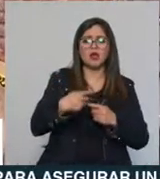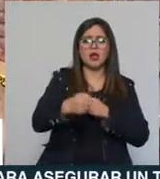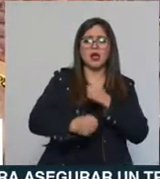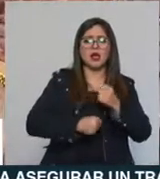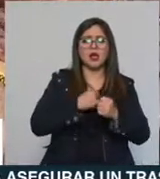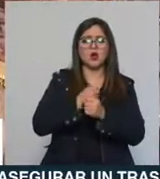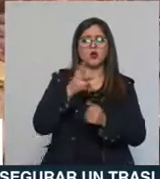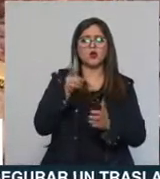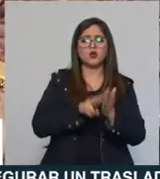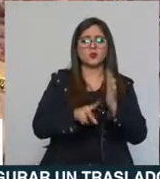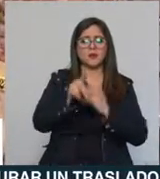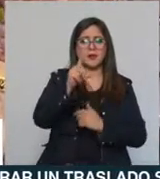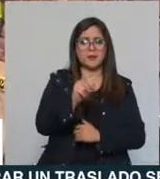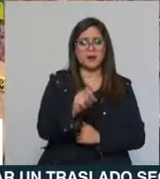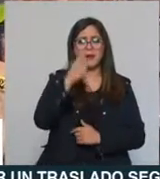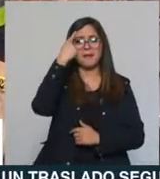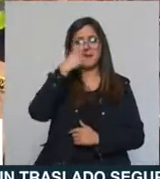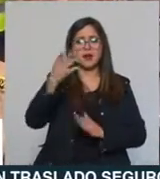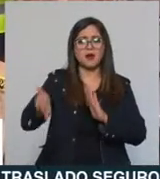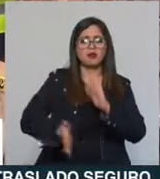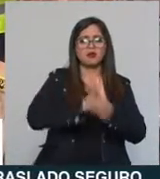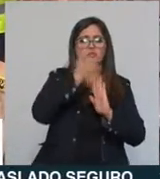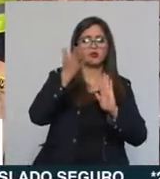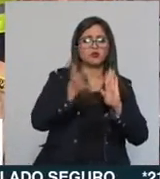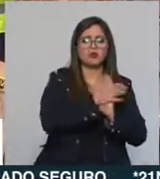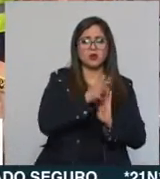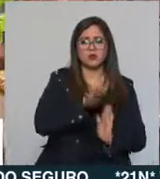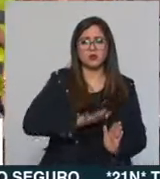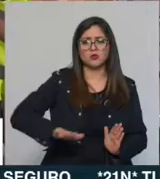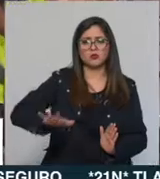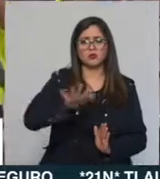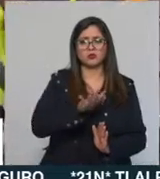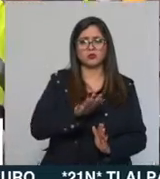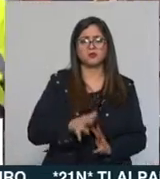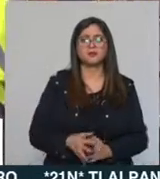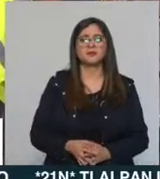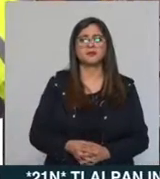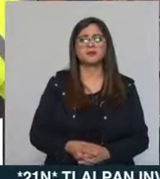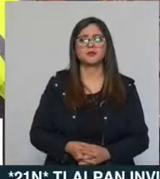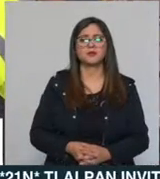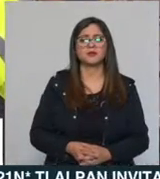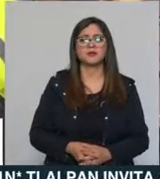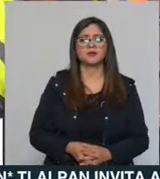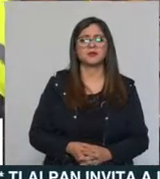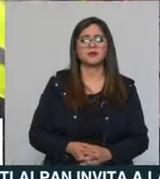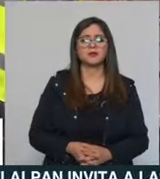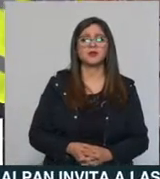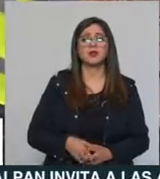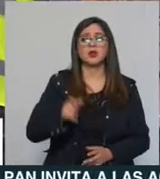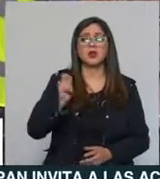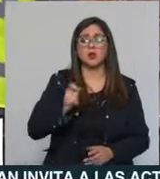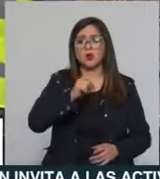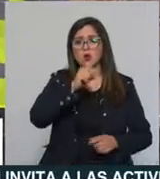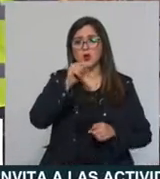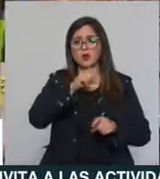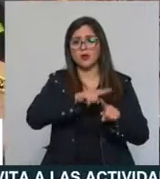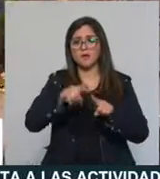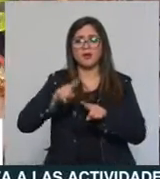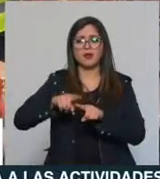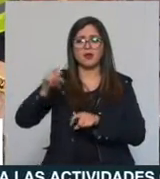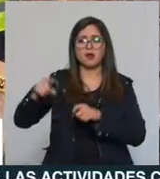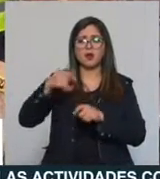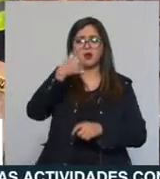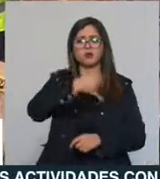2020 concluya el proceso de reconstrucción en la Ciudad de México. Tan solo de viviendas unifamiliares se contemplan para